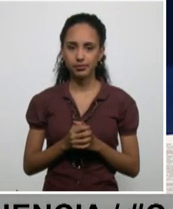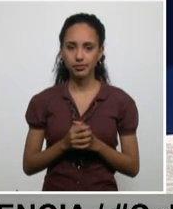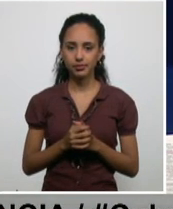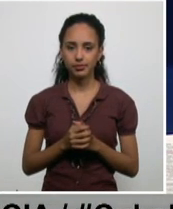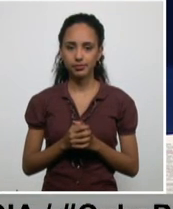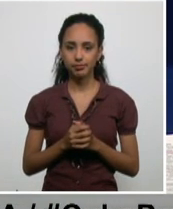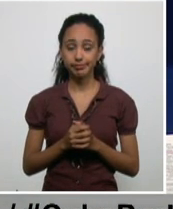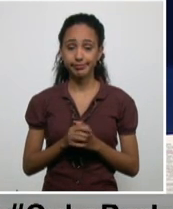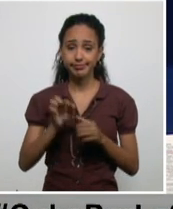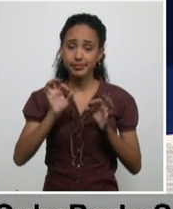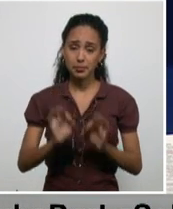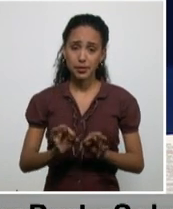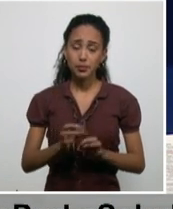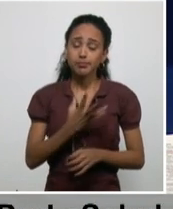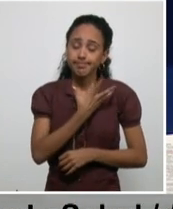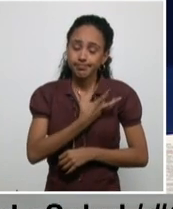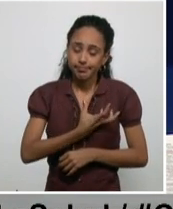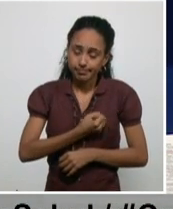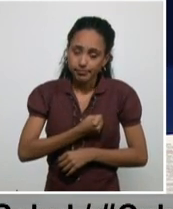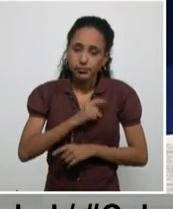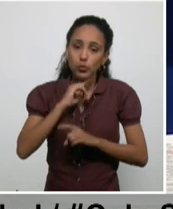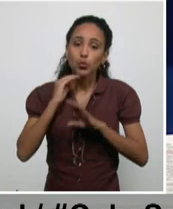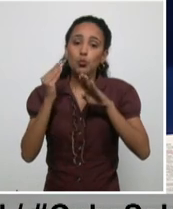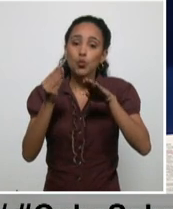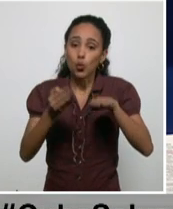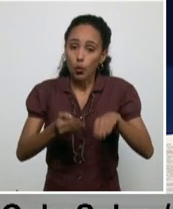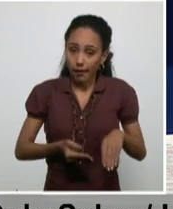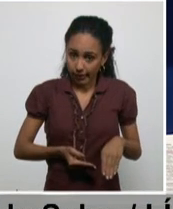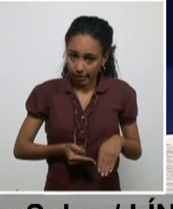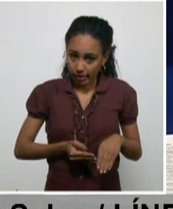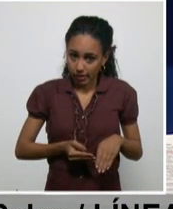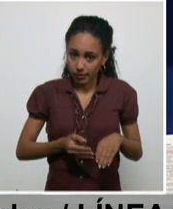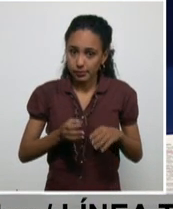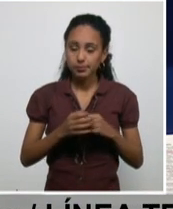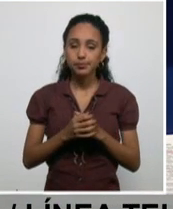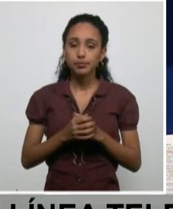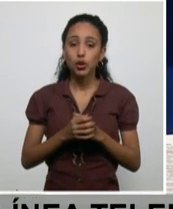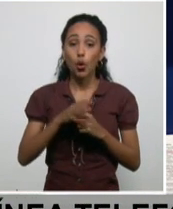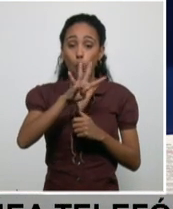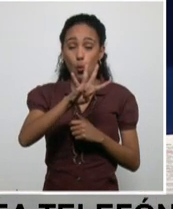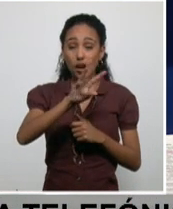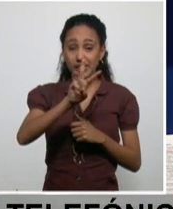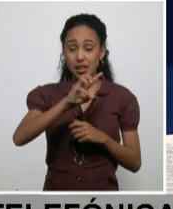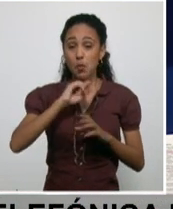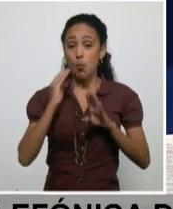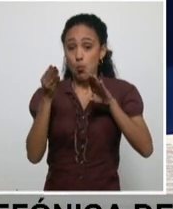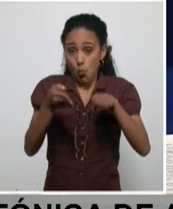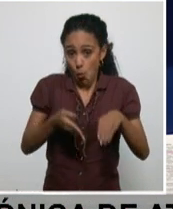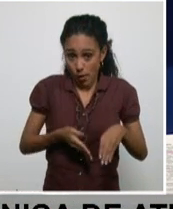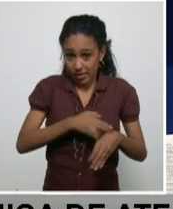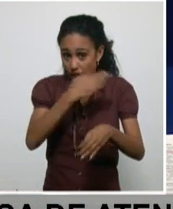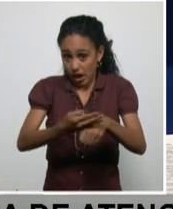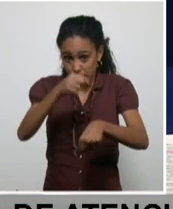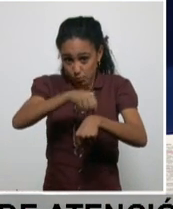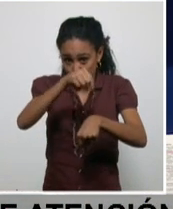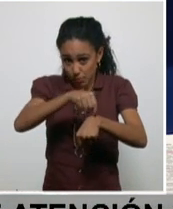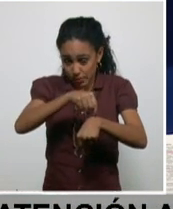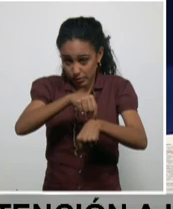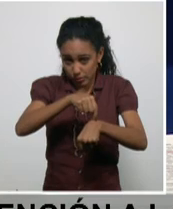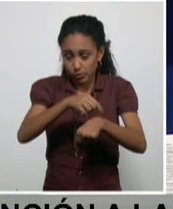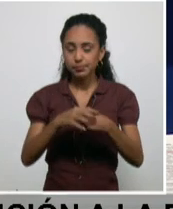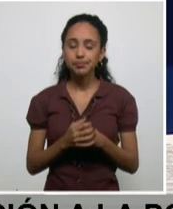de lamentablemente fallecer, pues el de los 43 fallecidos que hemos tenido, que lamentablemente